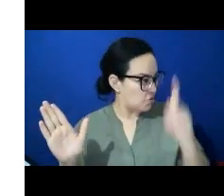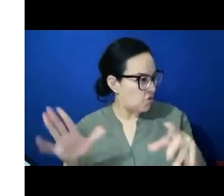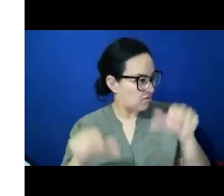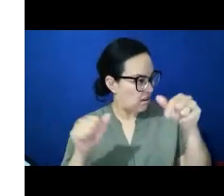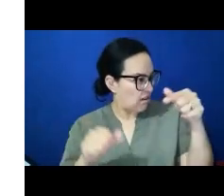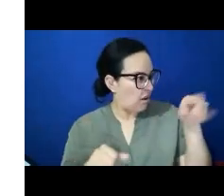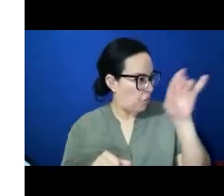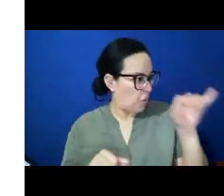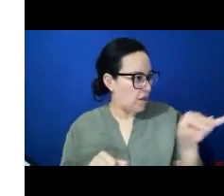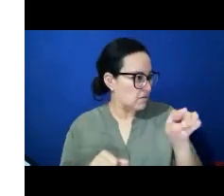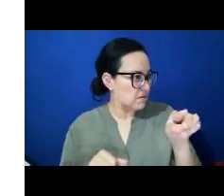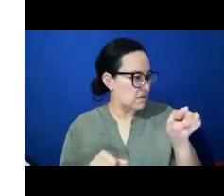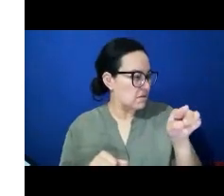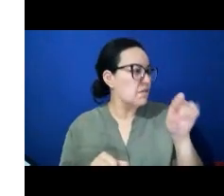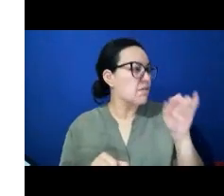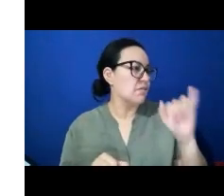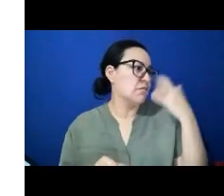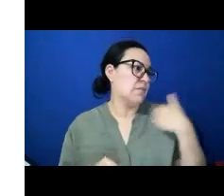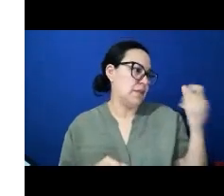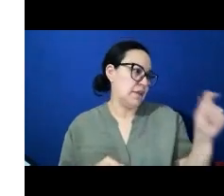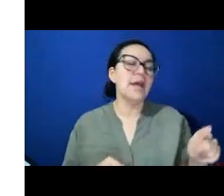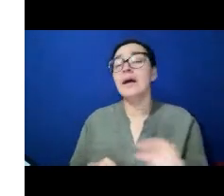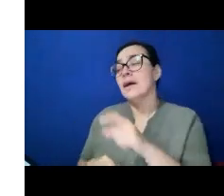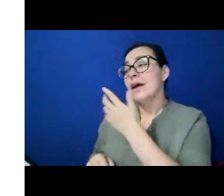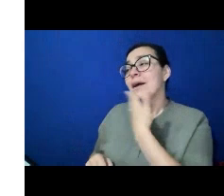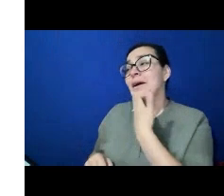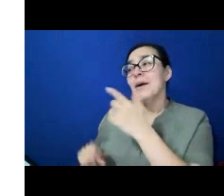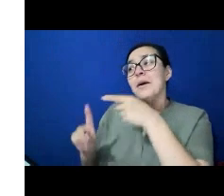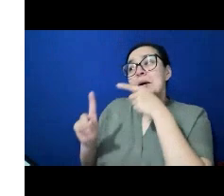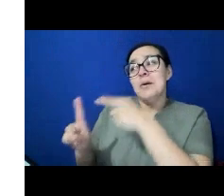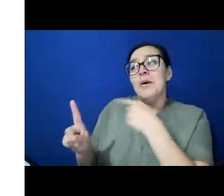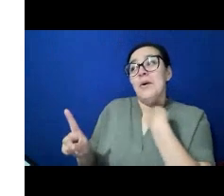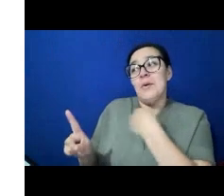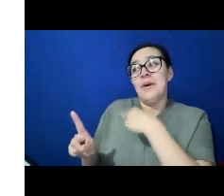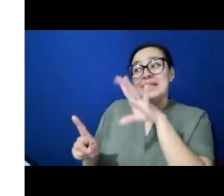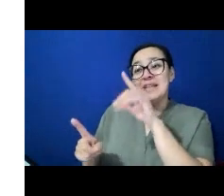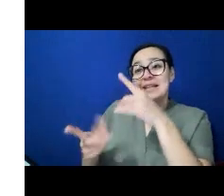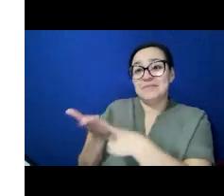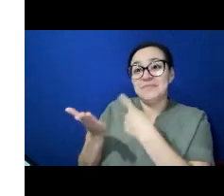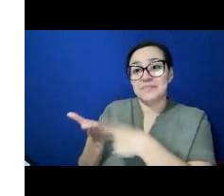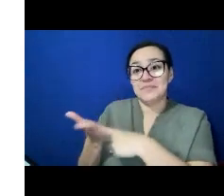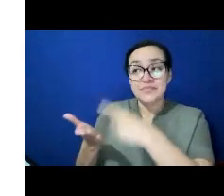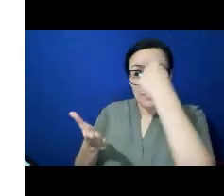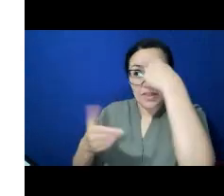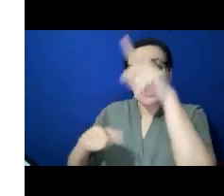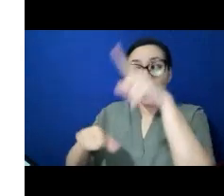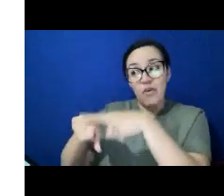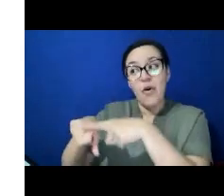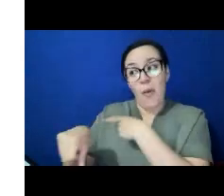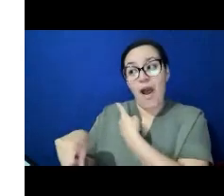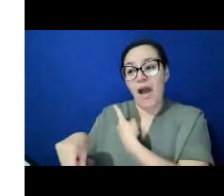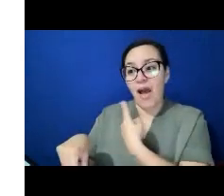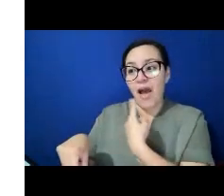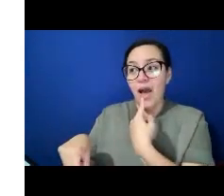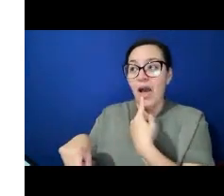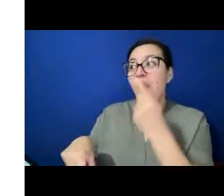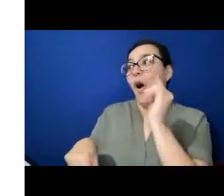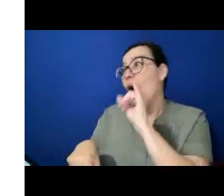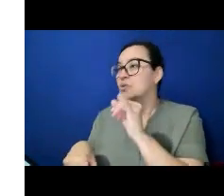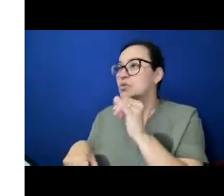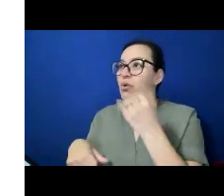while, to the last minute. Even if we De hecho, y aun cuando sí